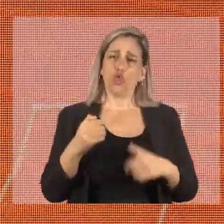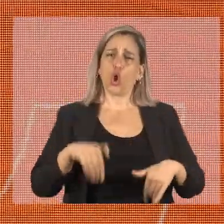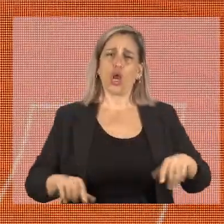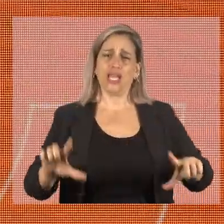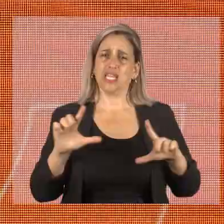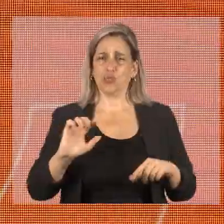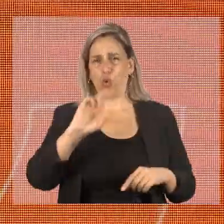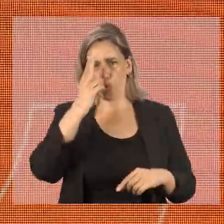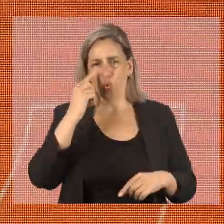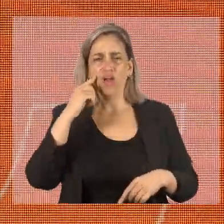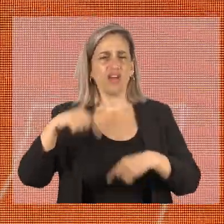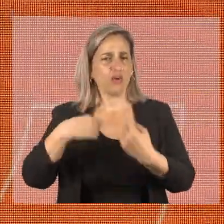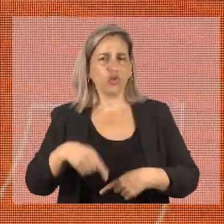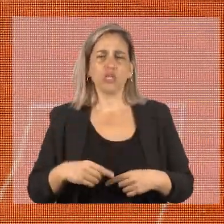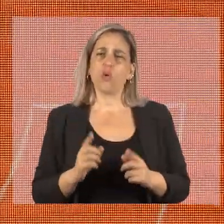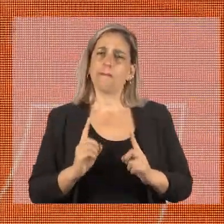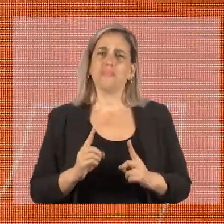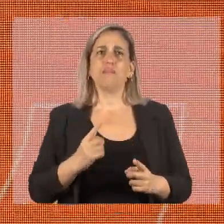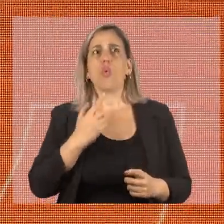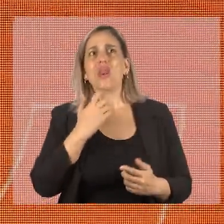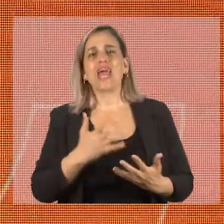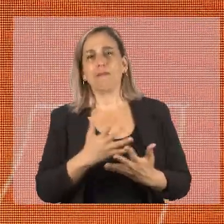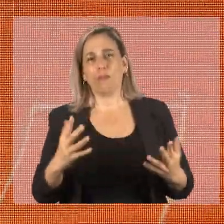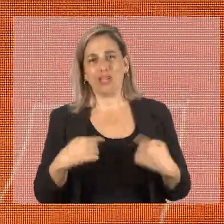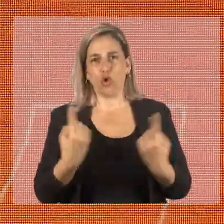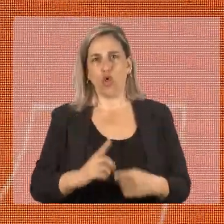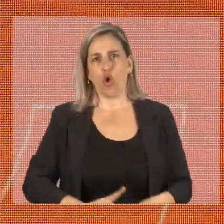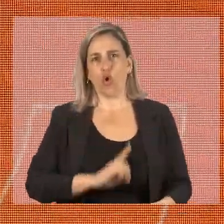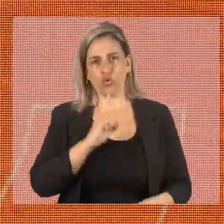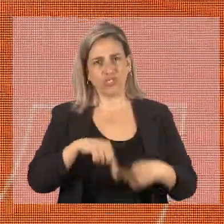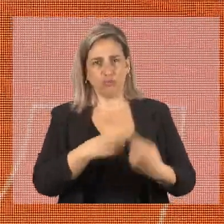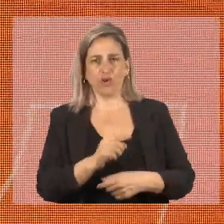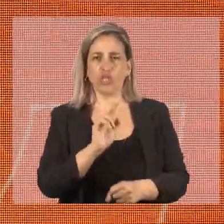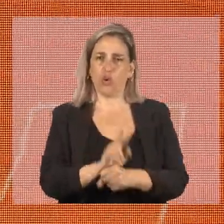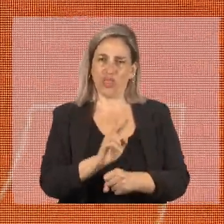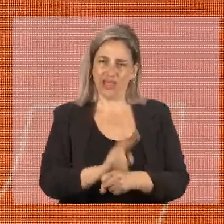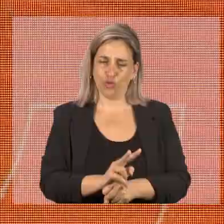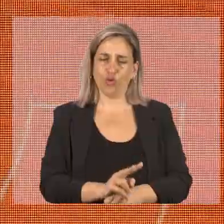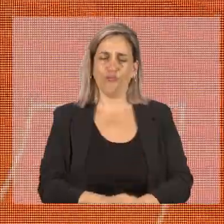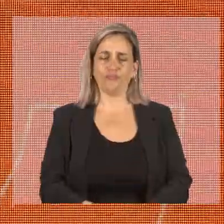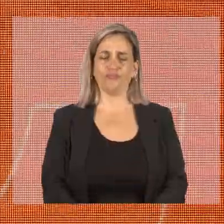claro los candidatos, el Uruguay va a seguir siendo un ejemplo para sentirnos orgullosos y para seguir cuidándolo.